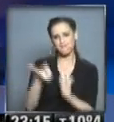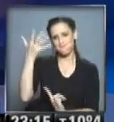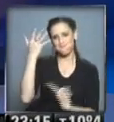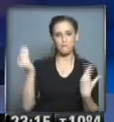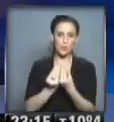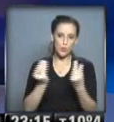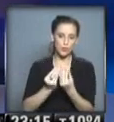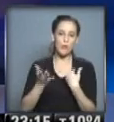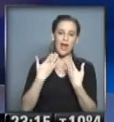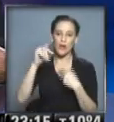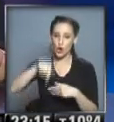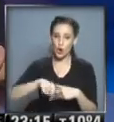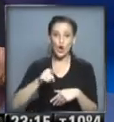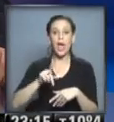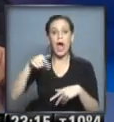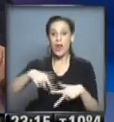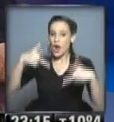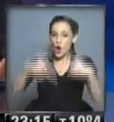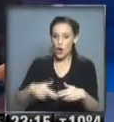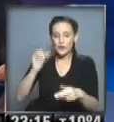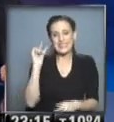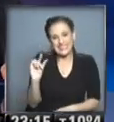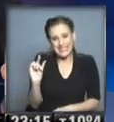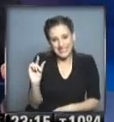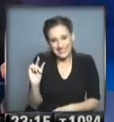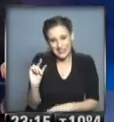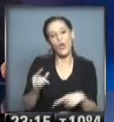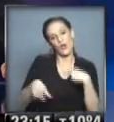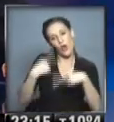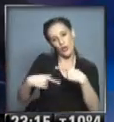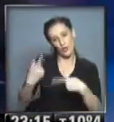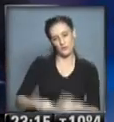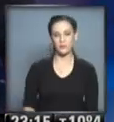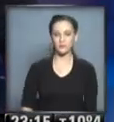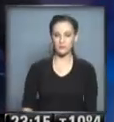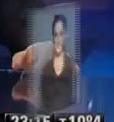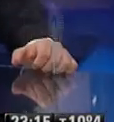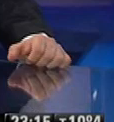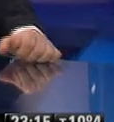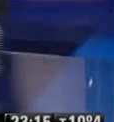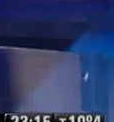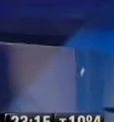para compartir con ustedes no se vayan nuevos un corte muy muy chiquito y ya volvemos